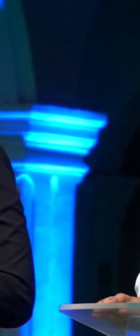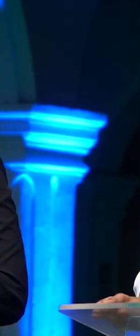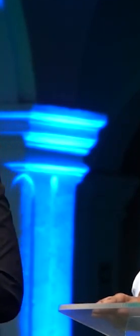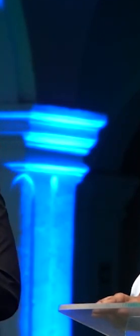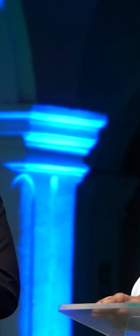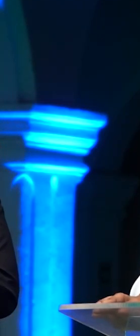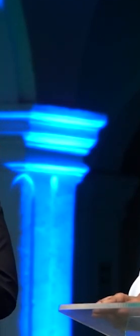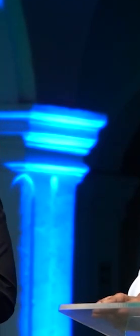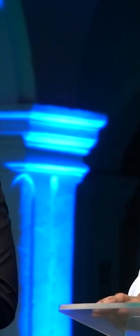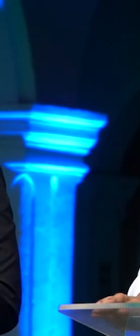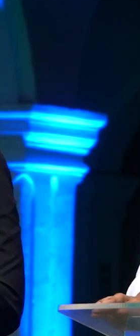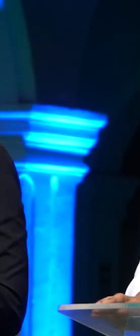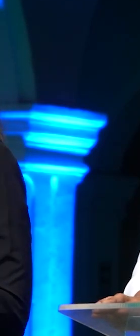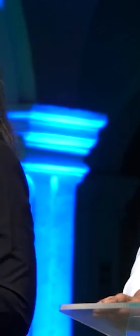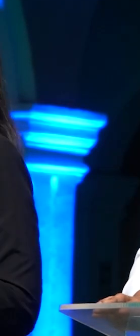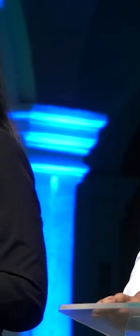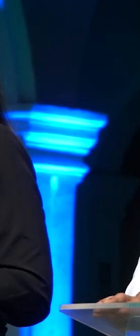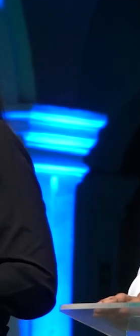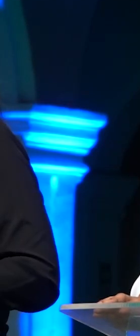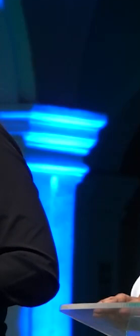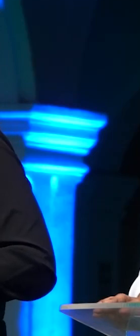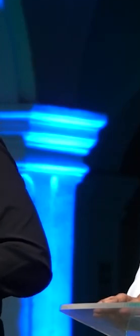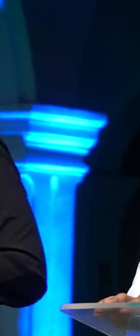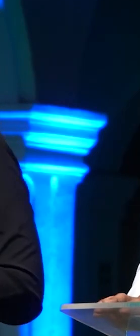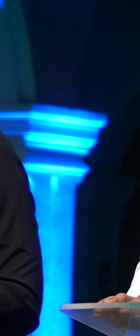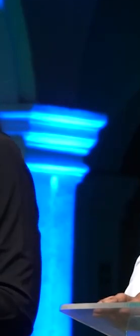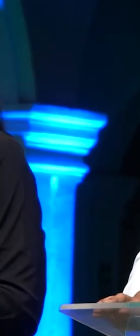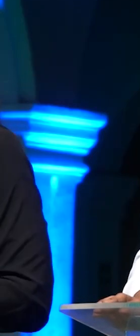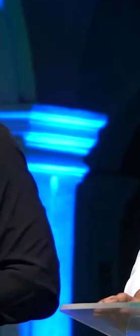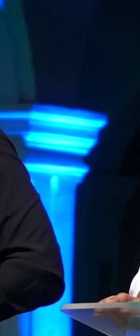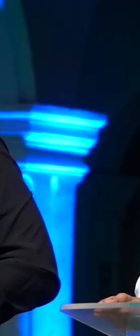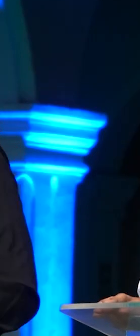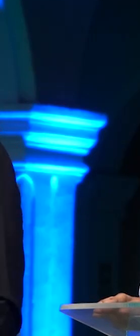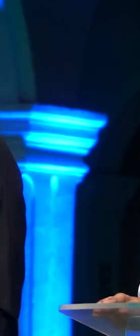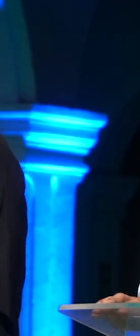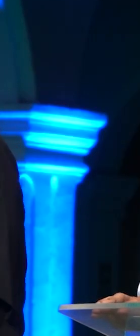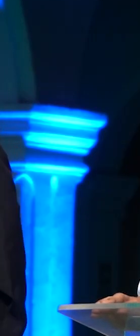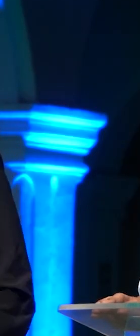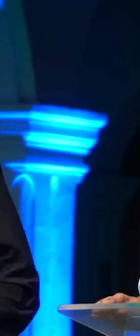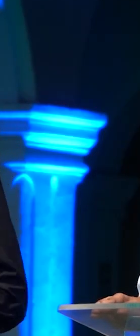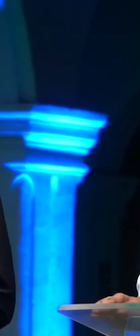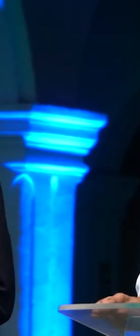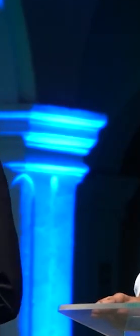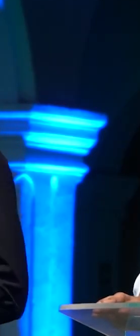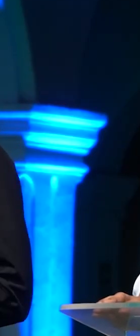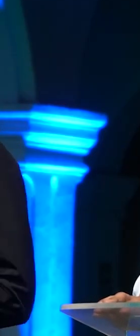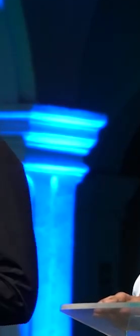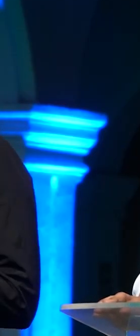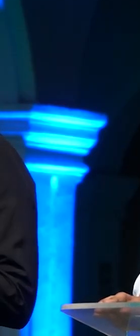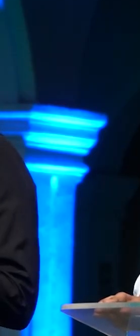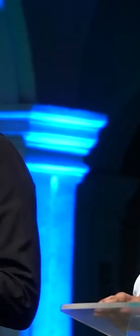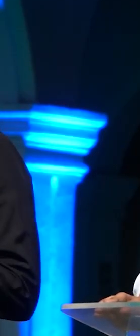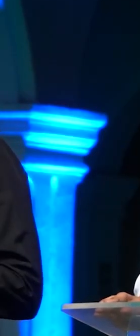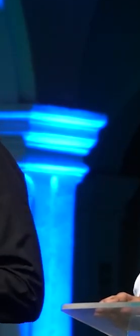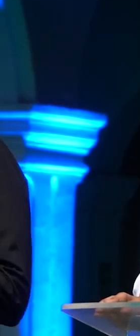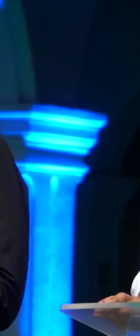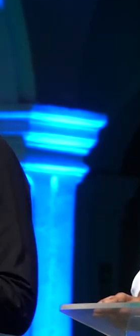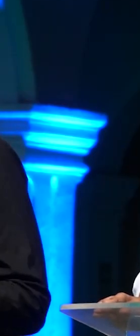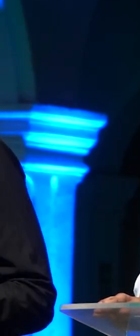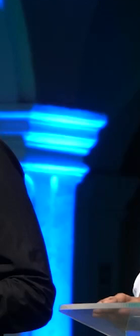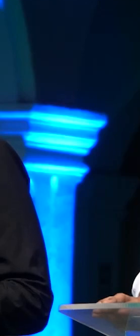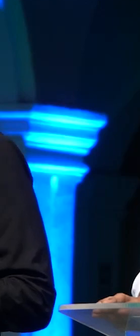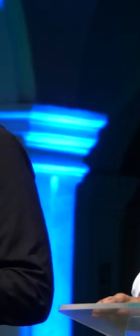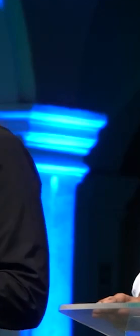tan costoso y son tan elitistas que miles de inmigrantes solo la ven de lejos. Quienes han tenido la oportunidad de conocer saben que el